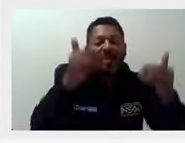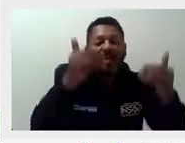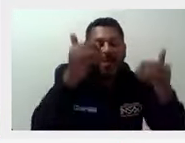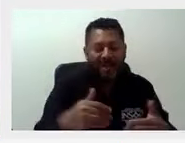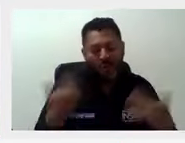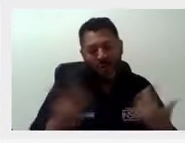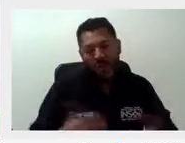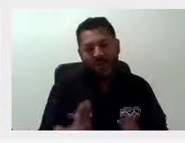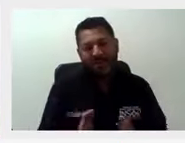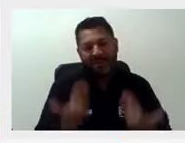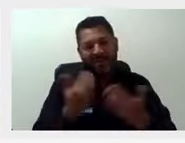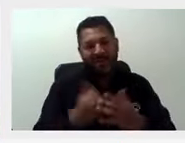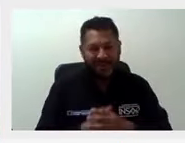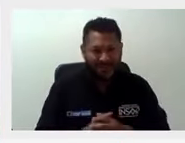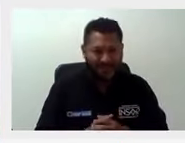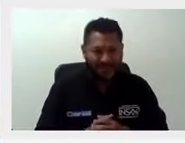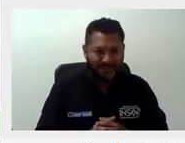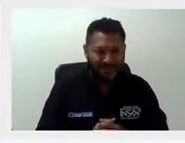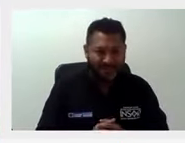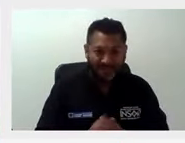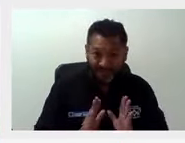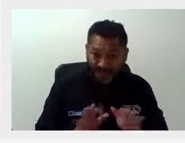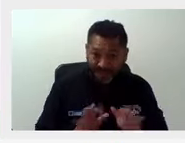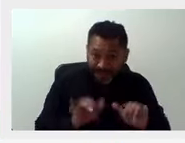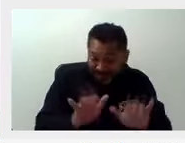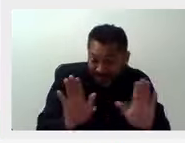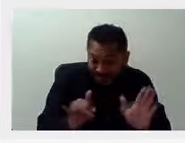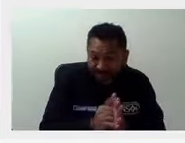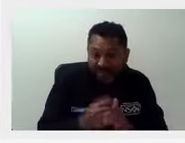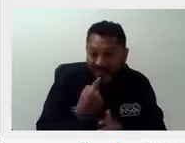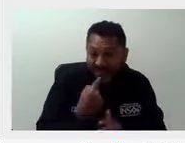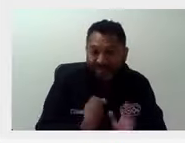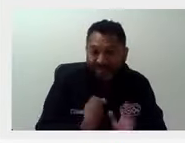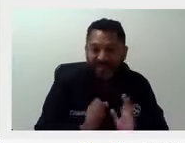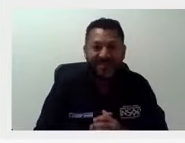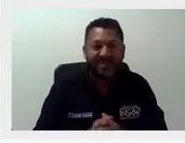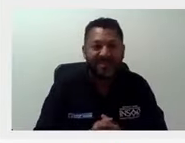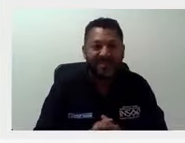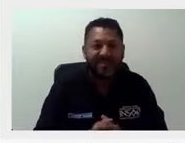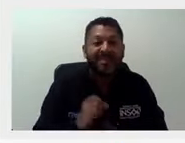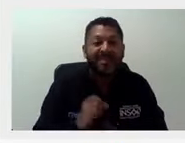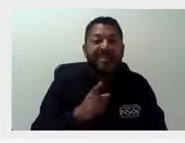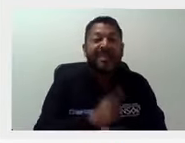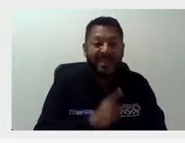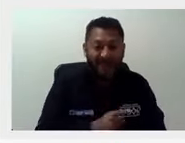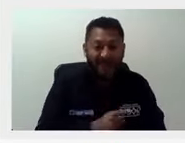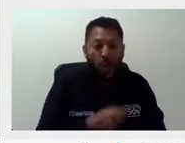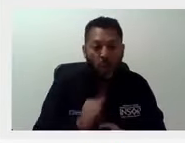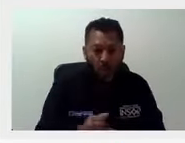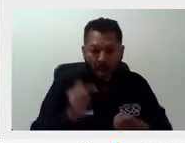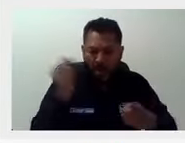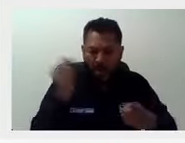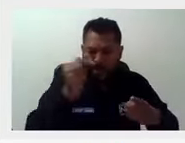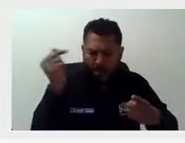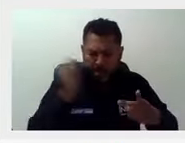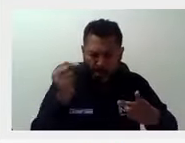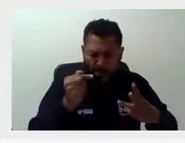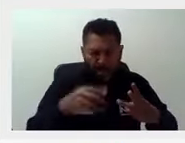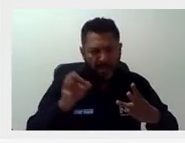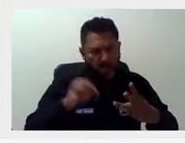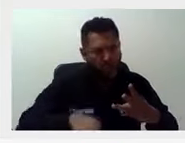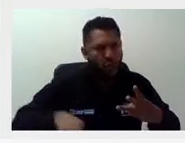discapacidad. Yo creo que dejo ahí, Juan. Totalmente de acuerdo. Has tocado varios puntos, Mónica, que son fundamentales. Sí.